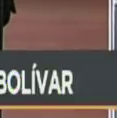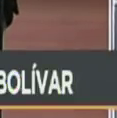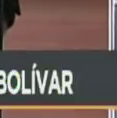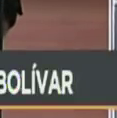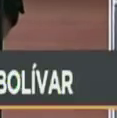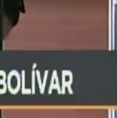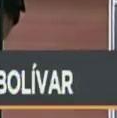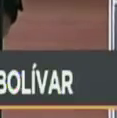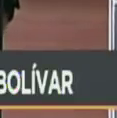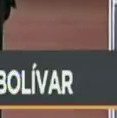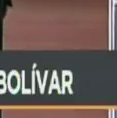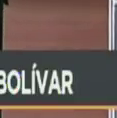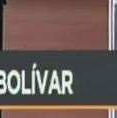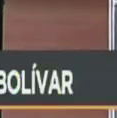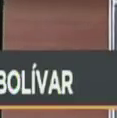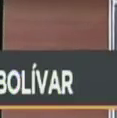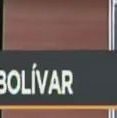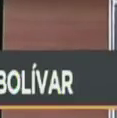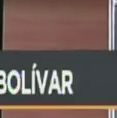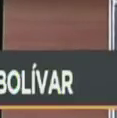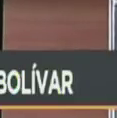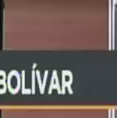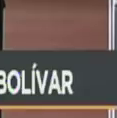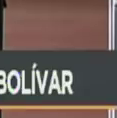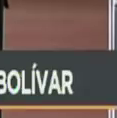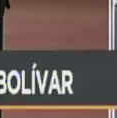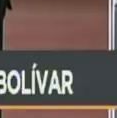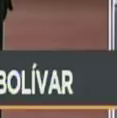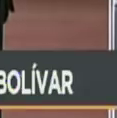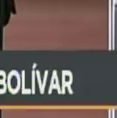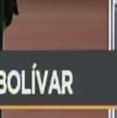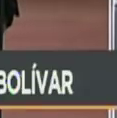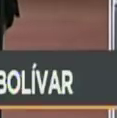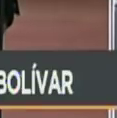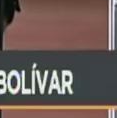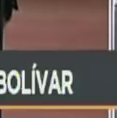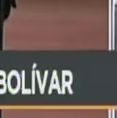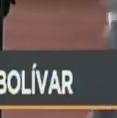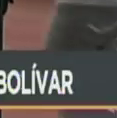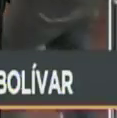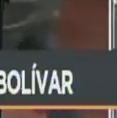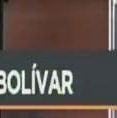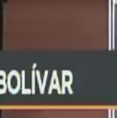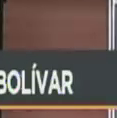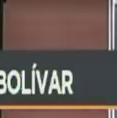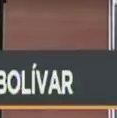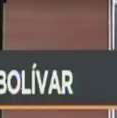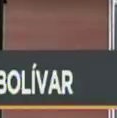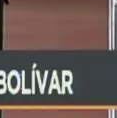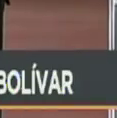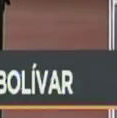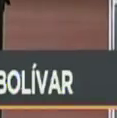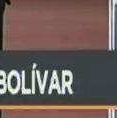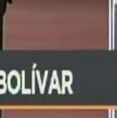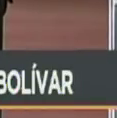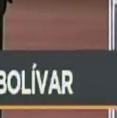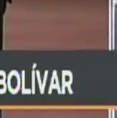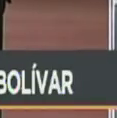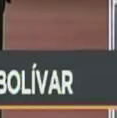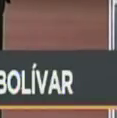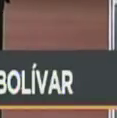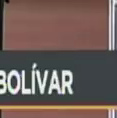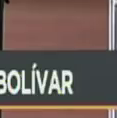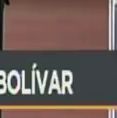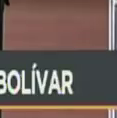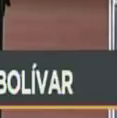5 candidatos que están participando en la liza electoral del próximo domingo 20 de